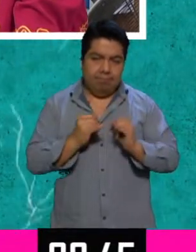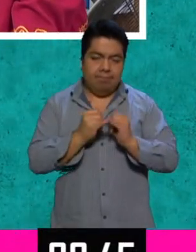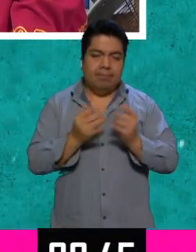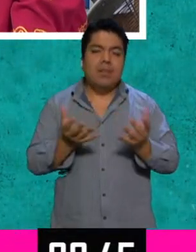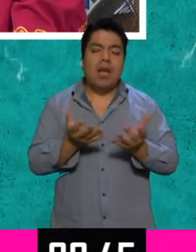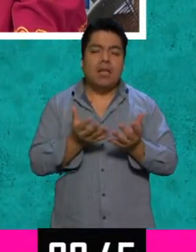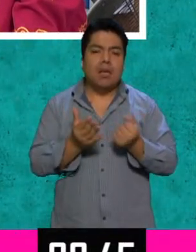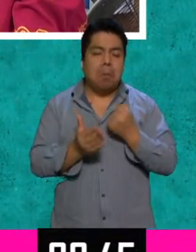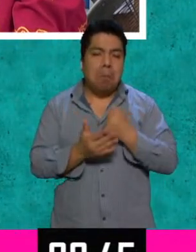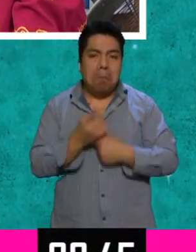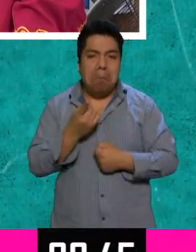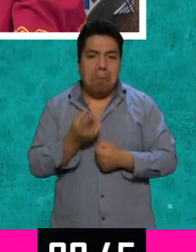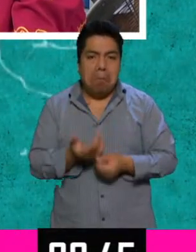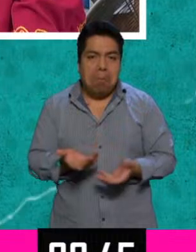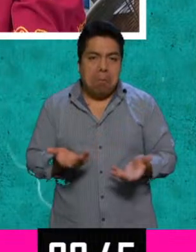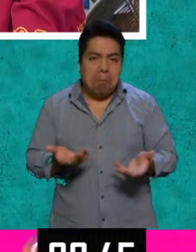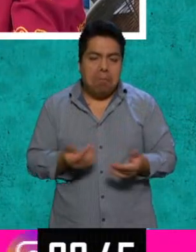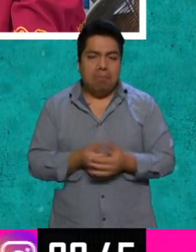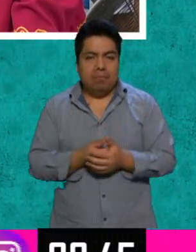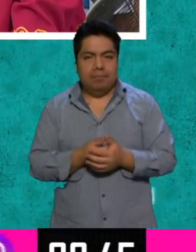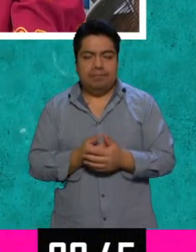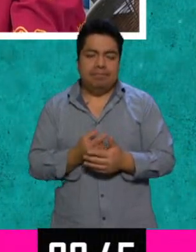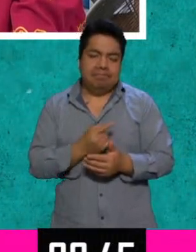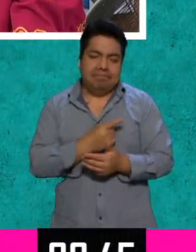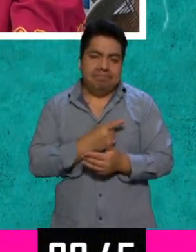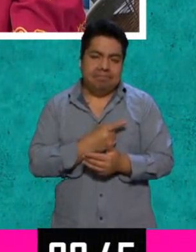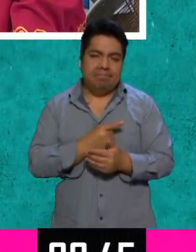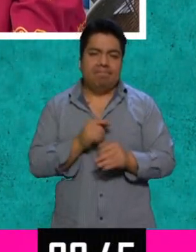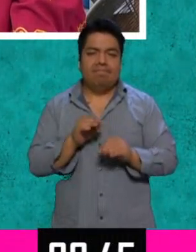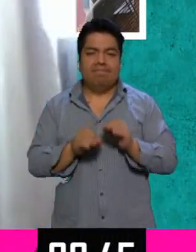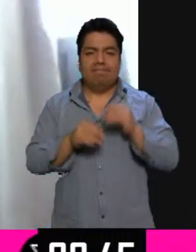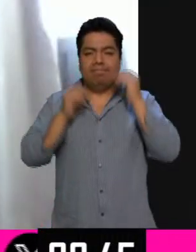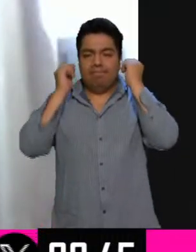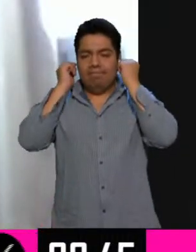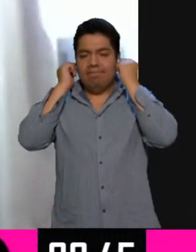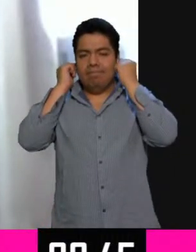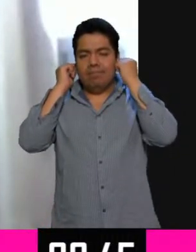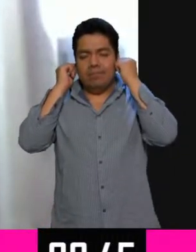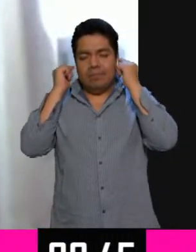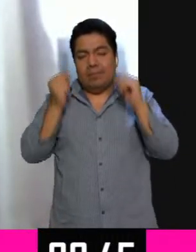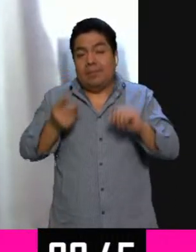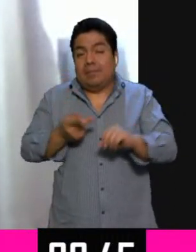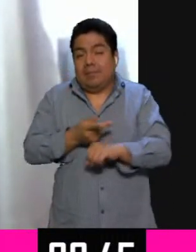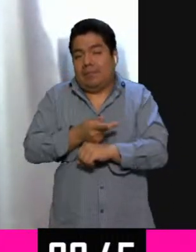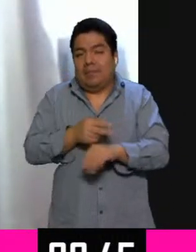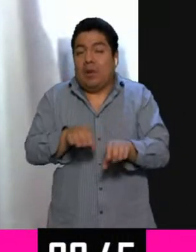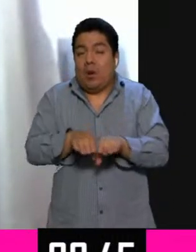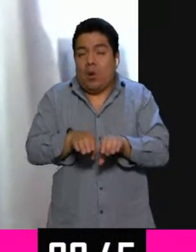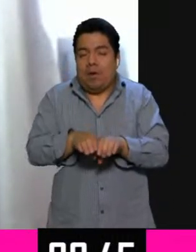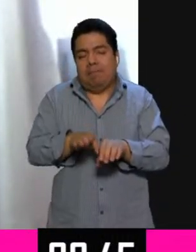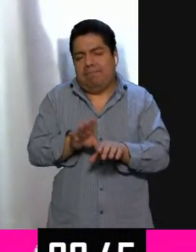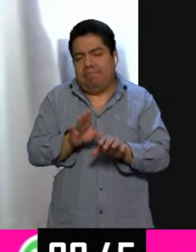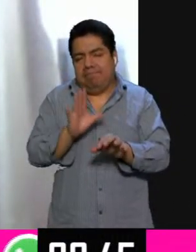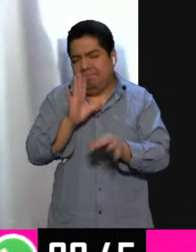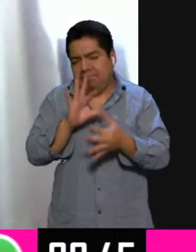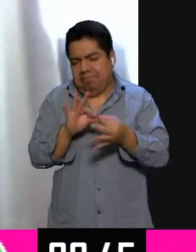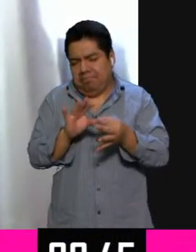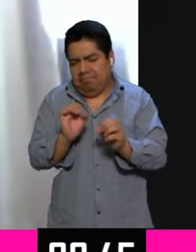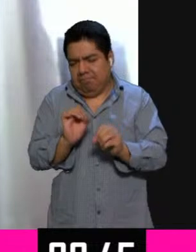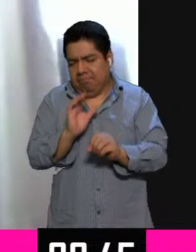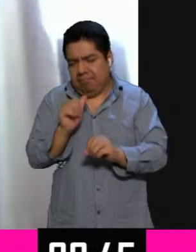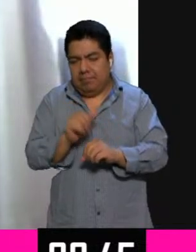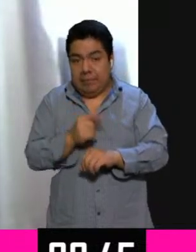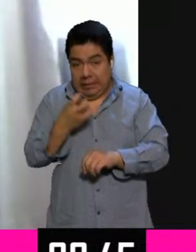¿Con qué fin? Pues con el fin precisamente de no dejar en claro qué fue lo que ocurrió. Esto es